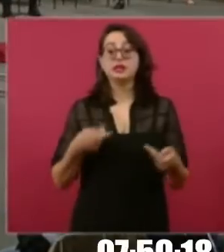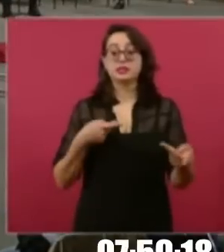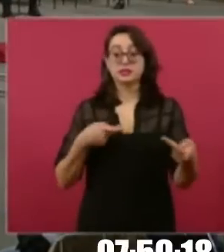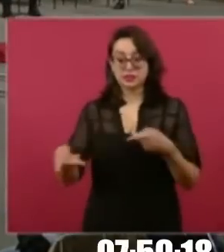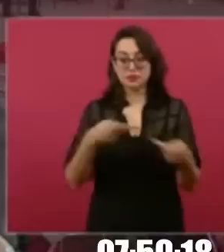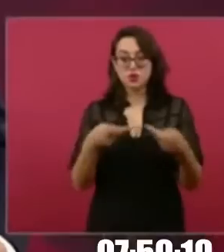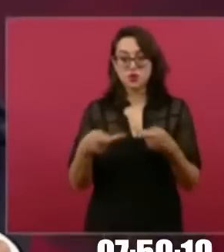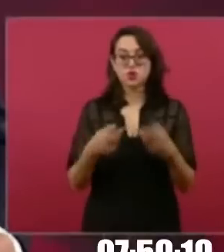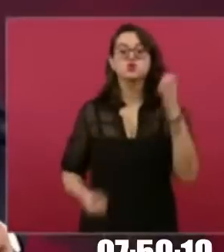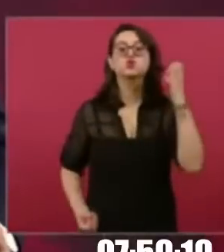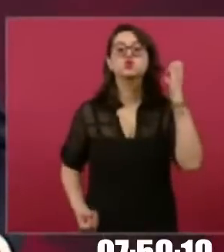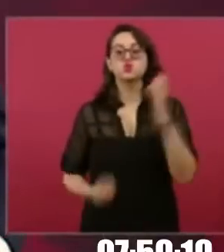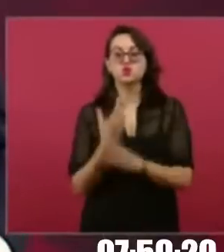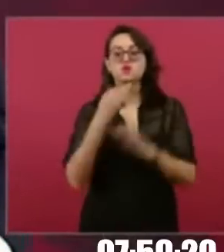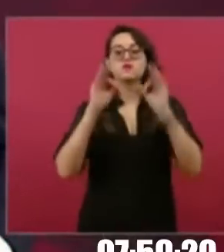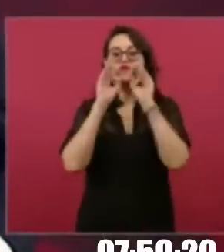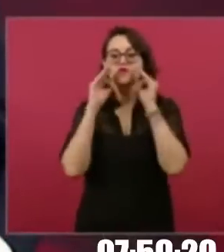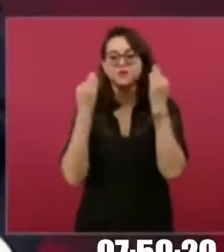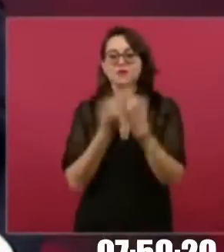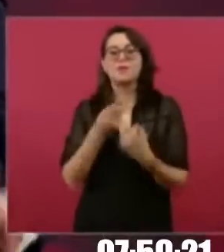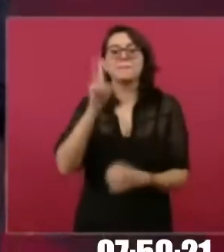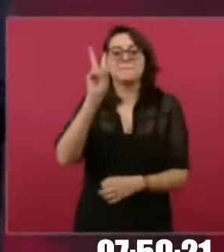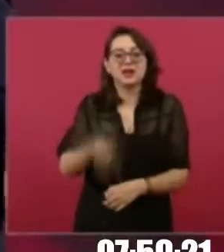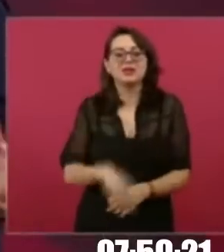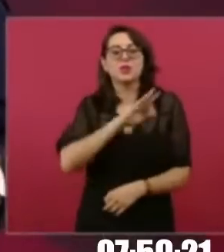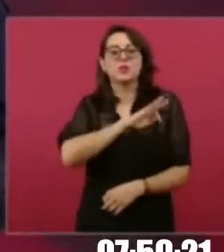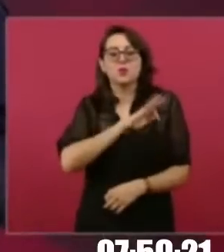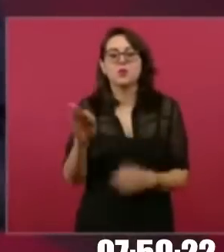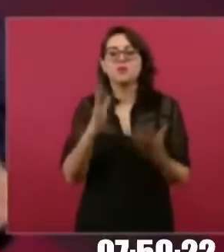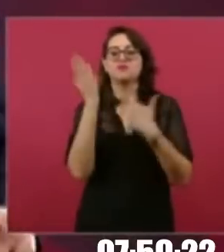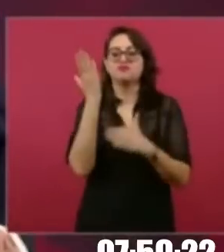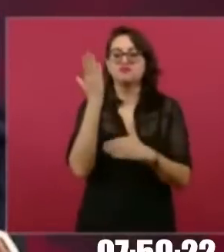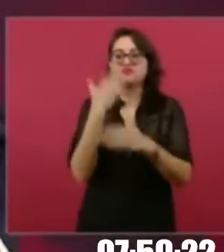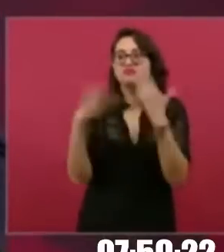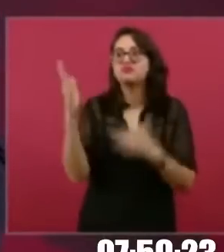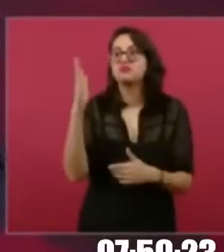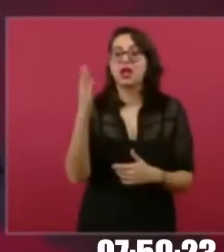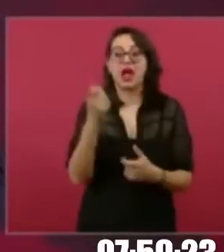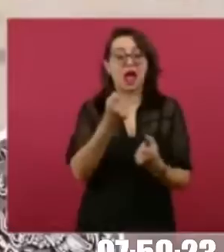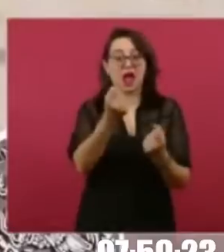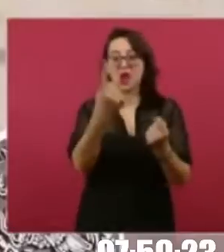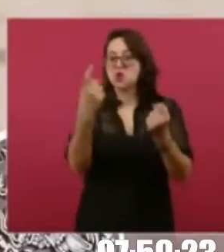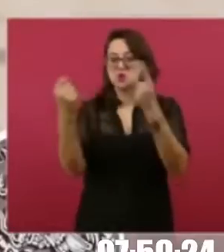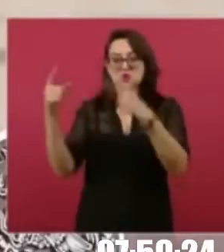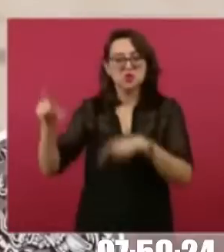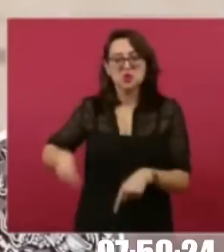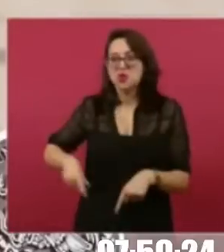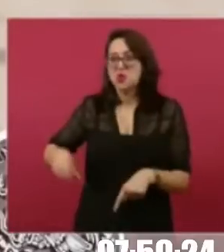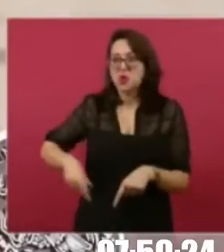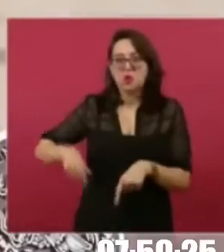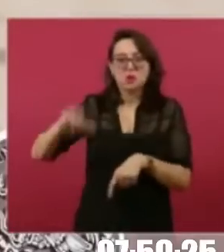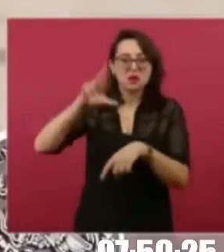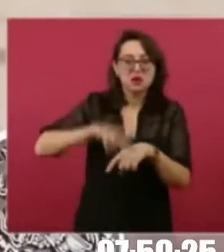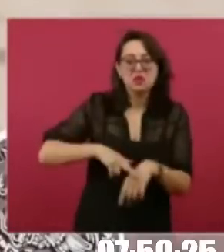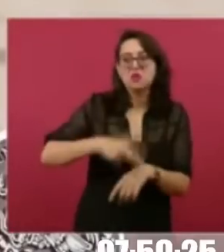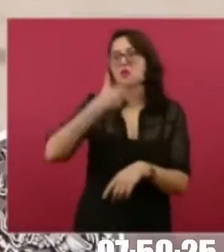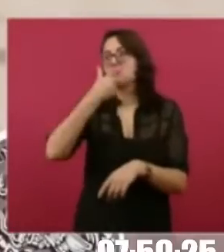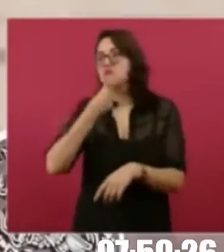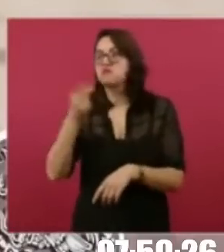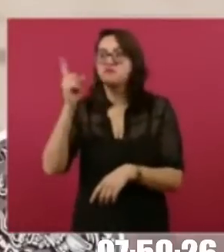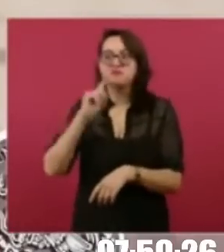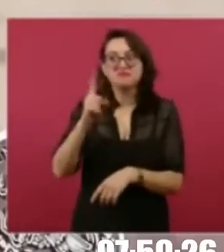yo llamo al resto de gobernadoras y gobernadores que no estén todavía inscritos en el tema y en este proceso